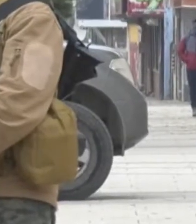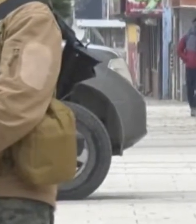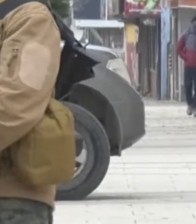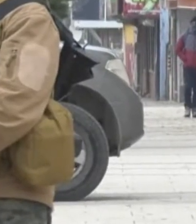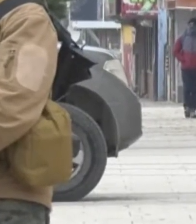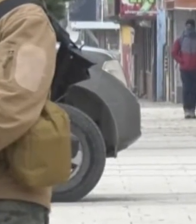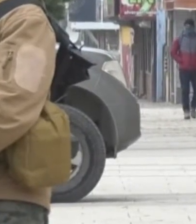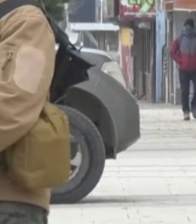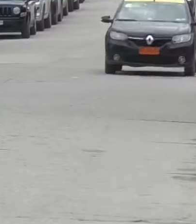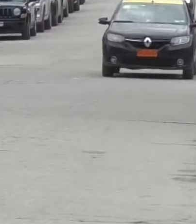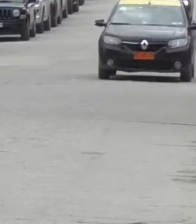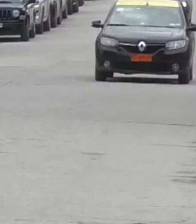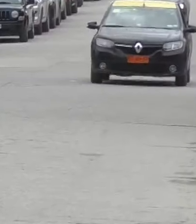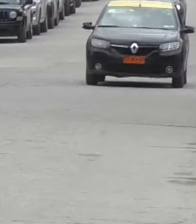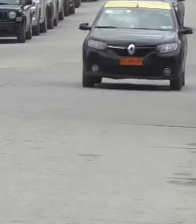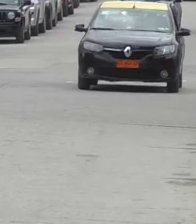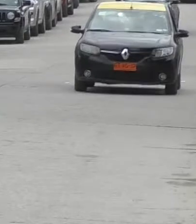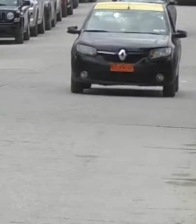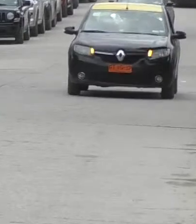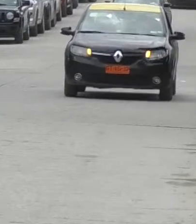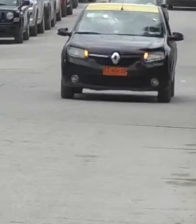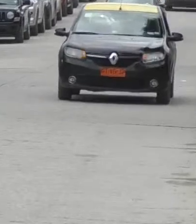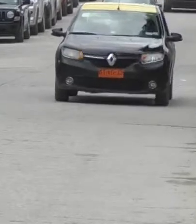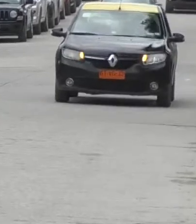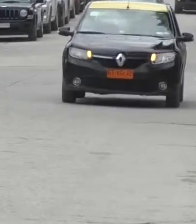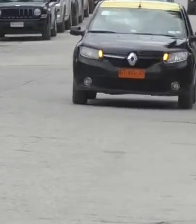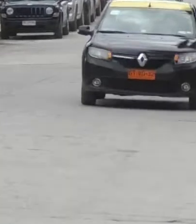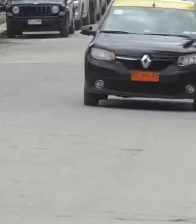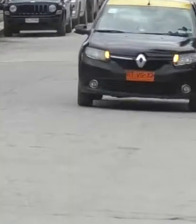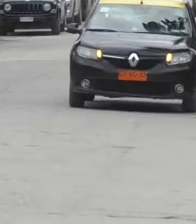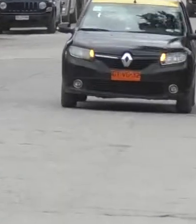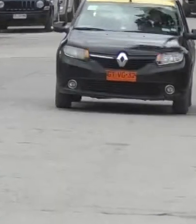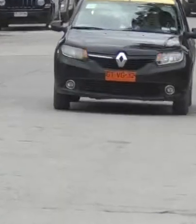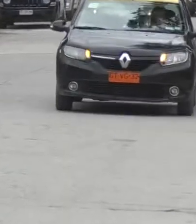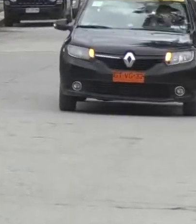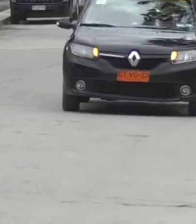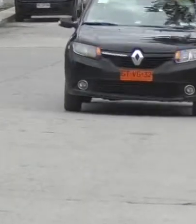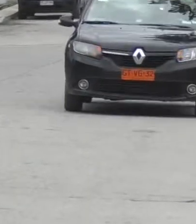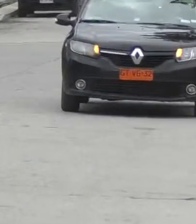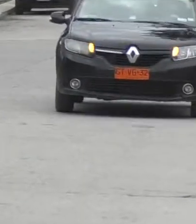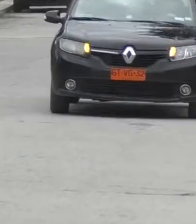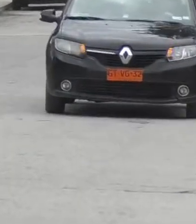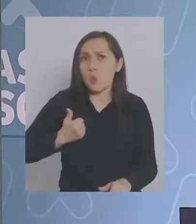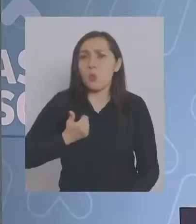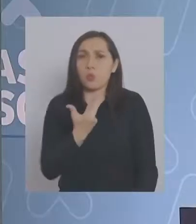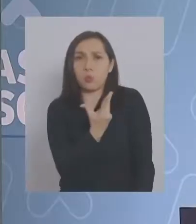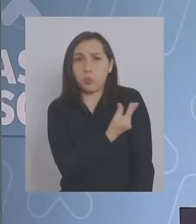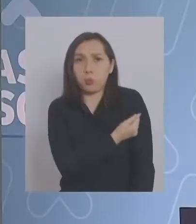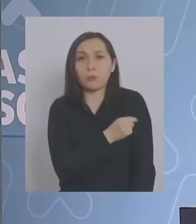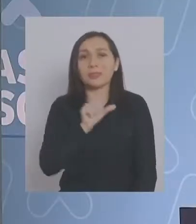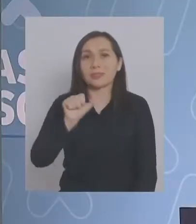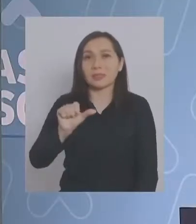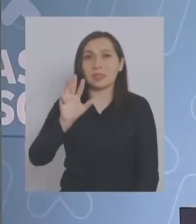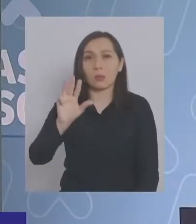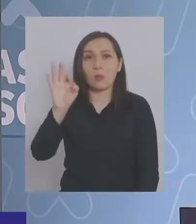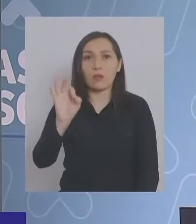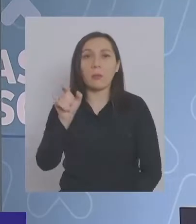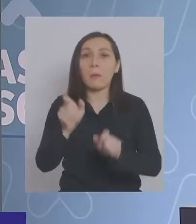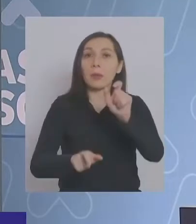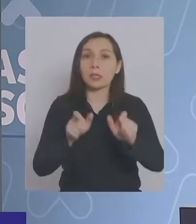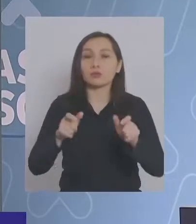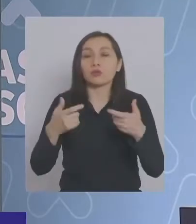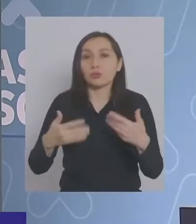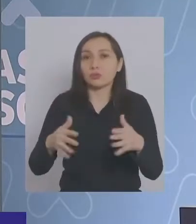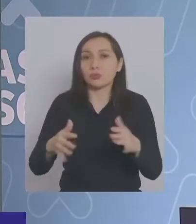cuarentena desde hoy esta fue la explicación en el reporte nacional de la pandemia lleva un 69 por ciento de las personas